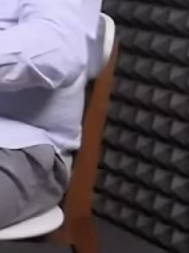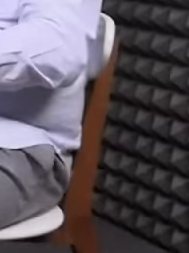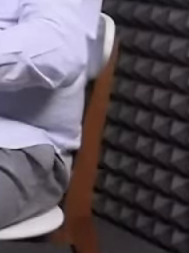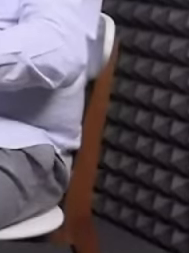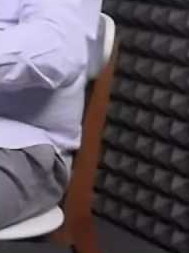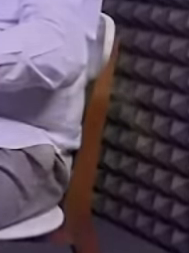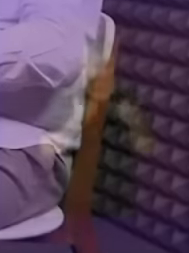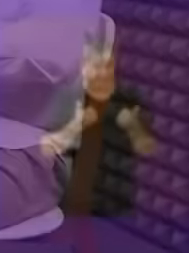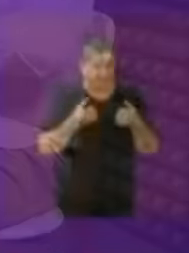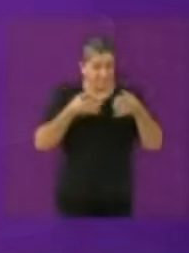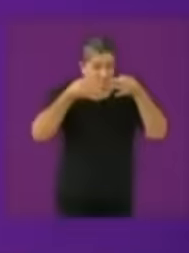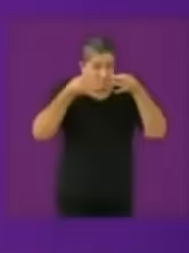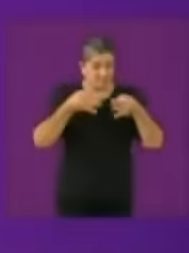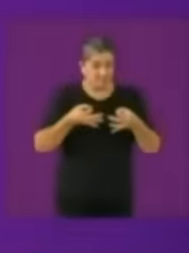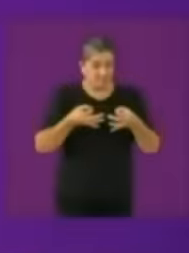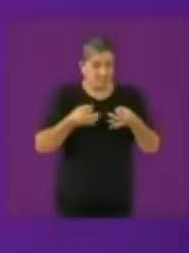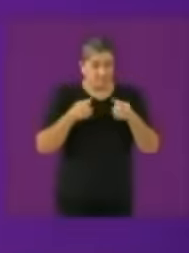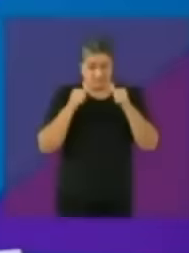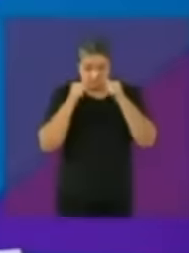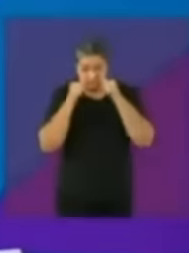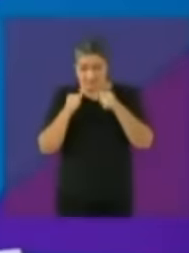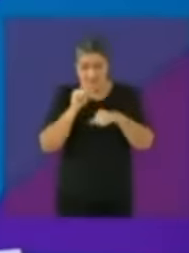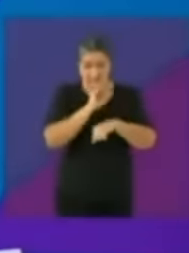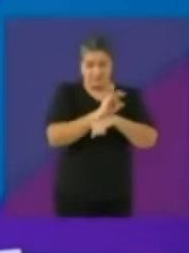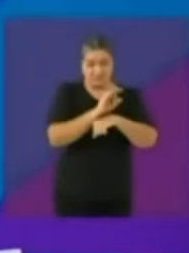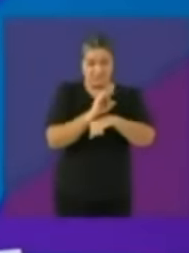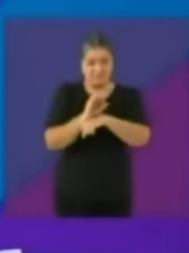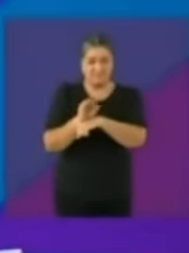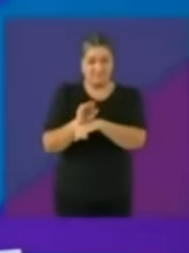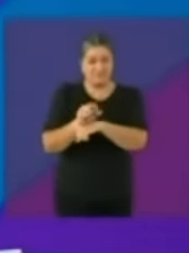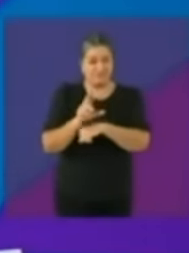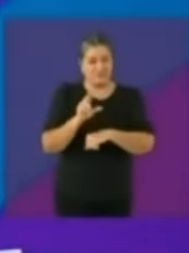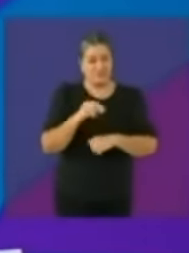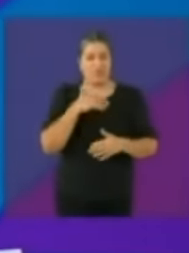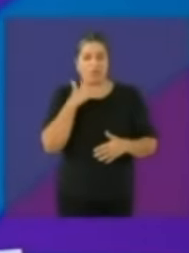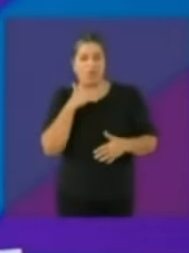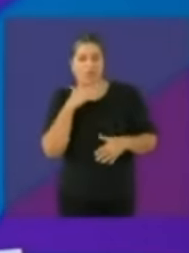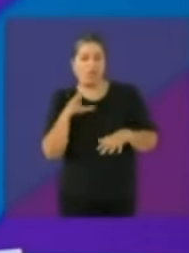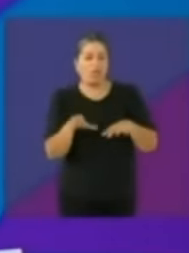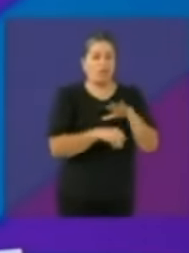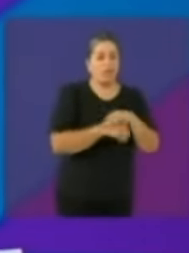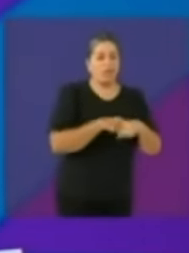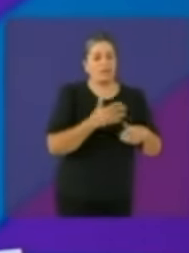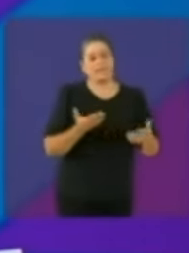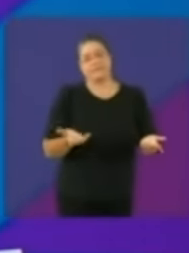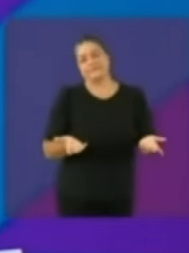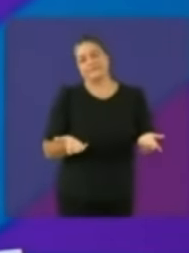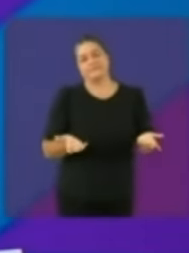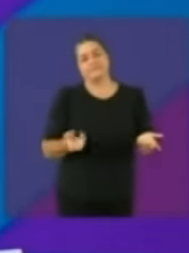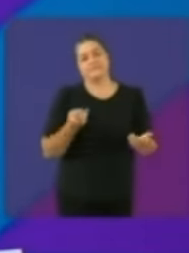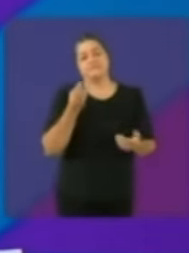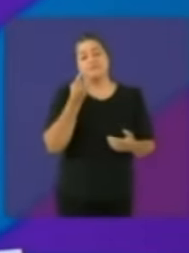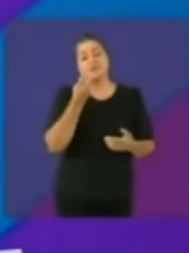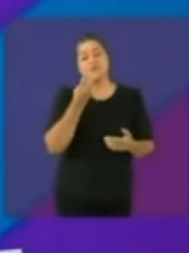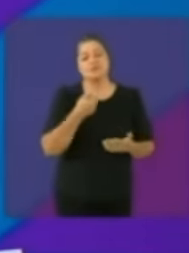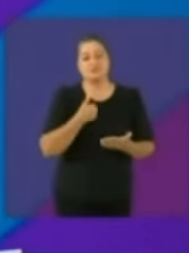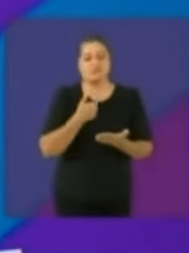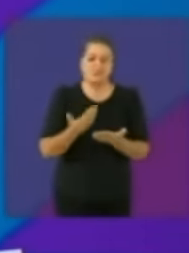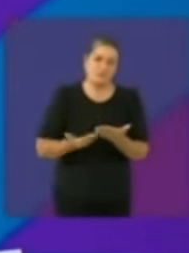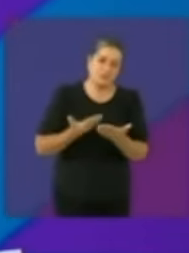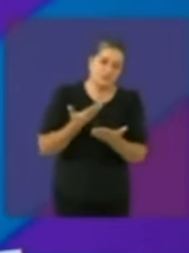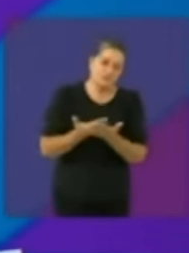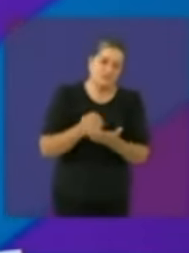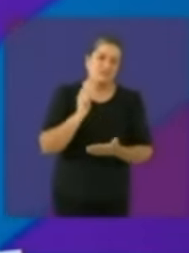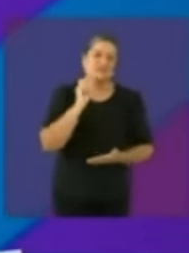no, no apareció. Fue una mujer que se presentó completamente derrotada al primer